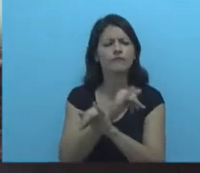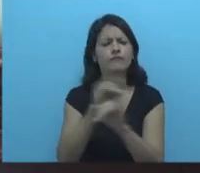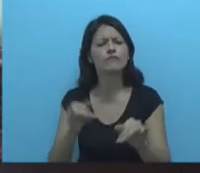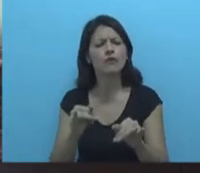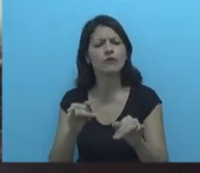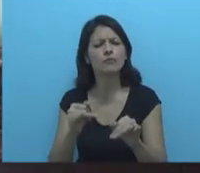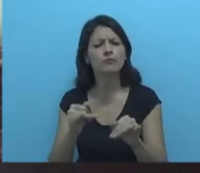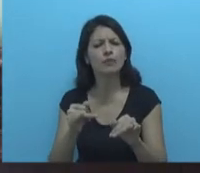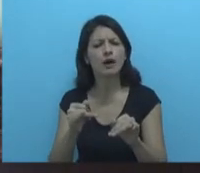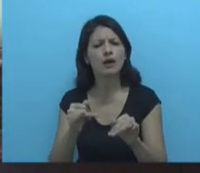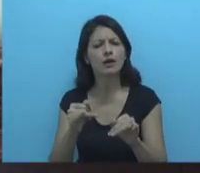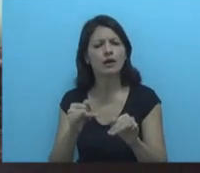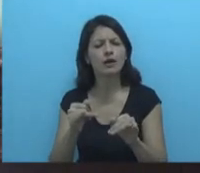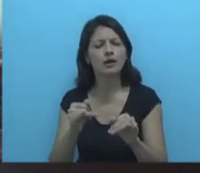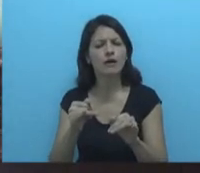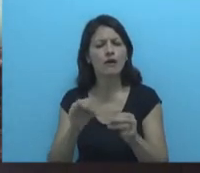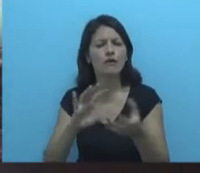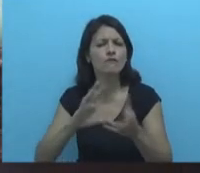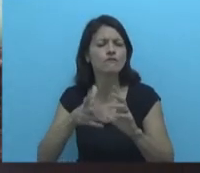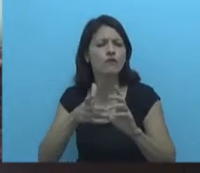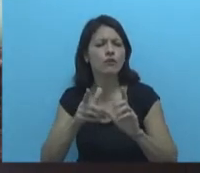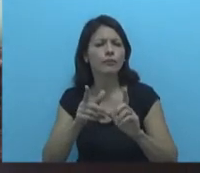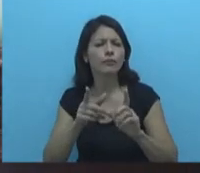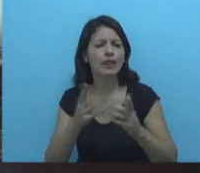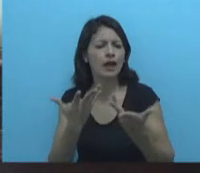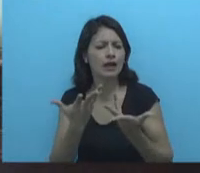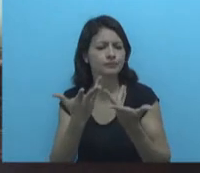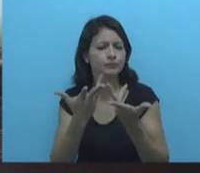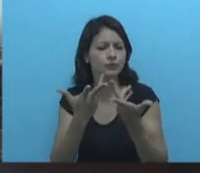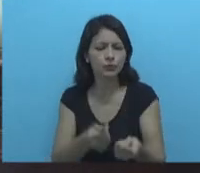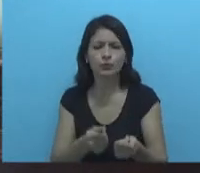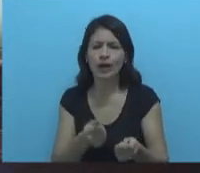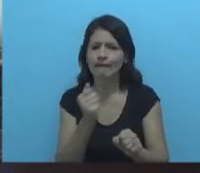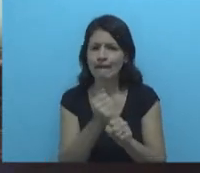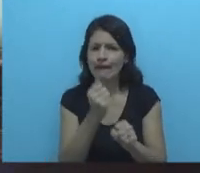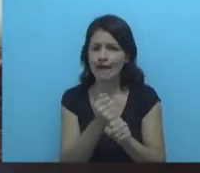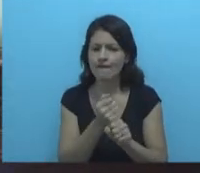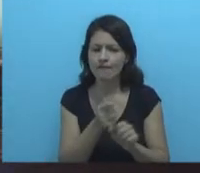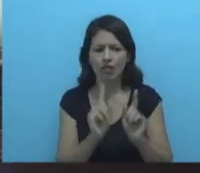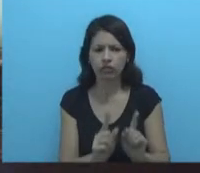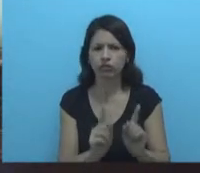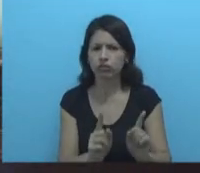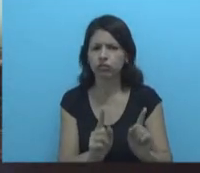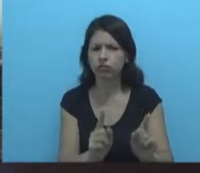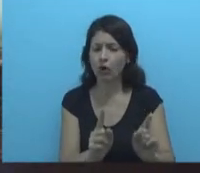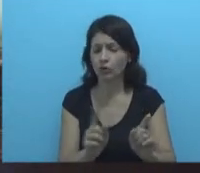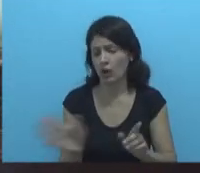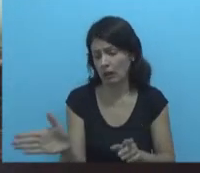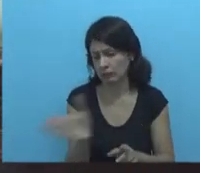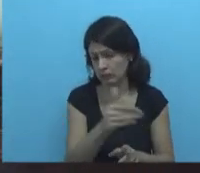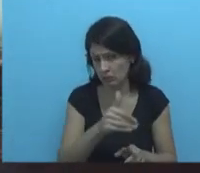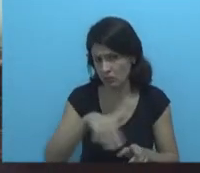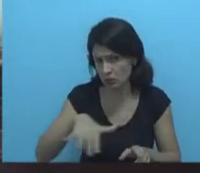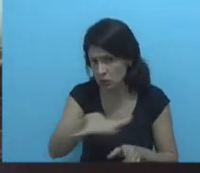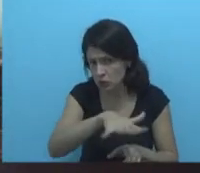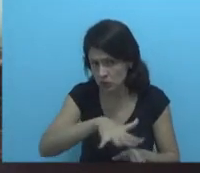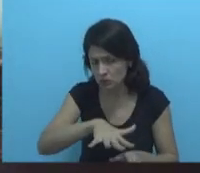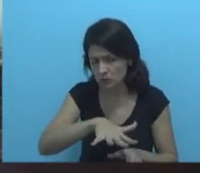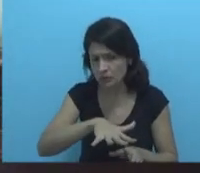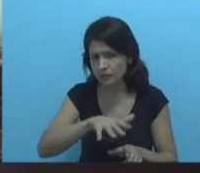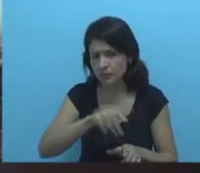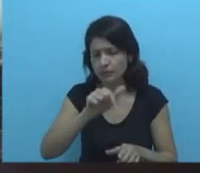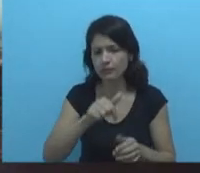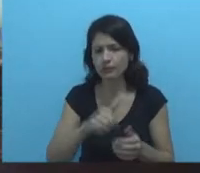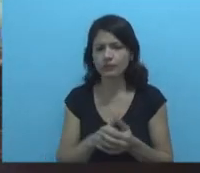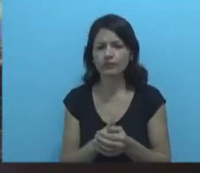de sostener el empleo en el territorio provincial en el último año, en caso afirmativo, cuáles son las poblaciones alcanzadas y